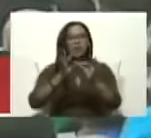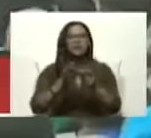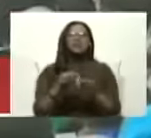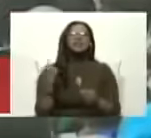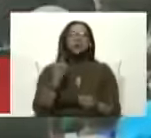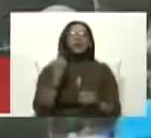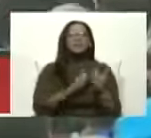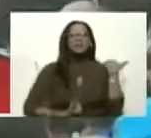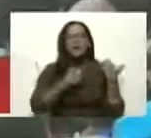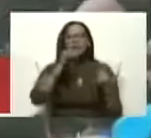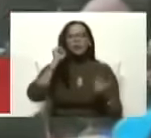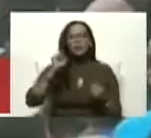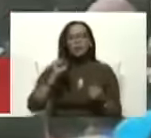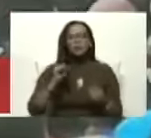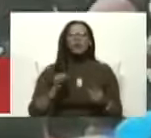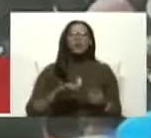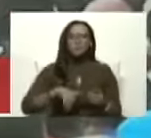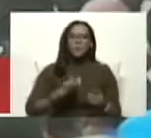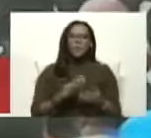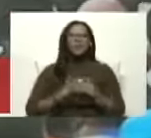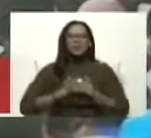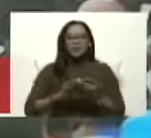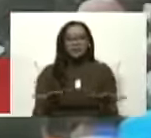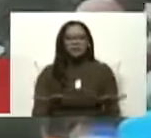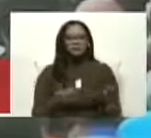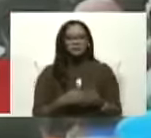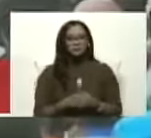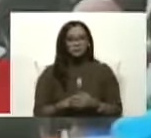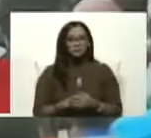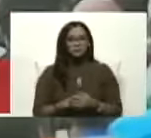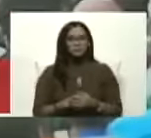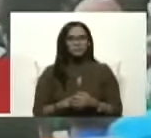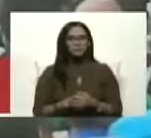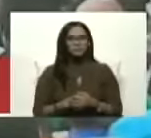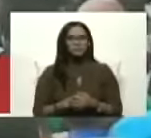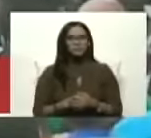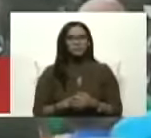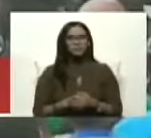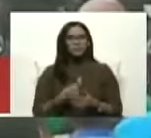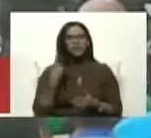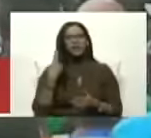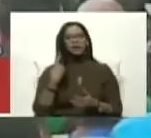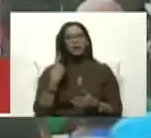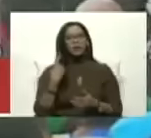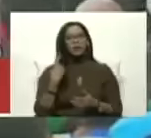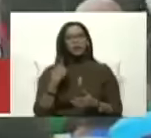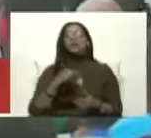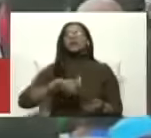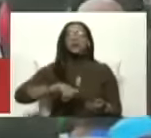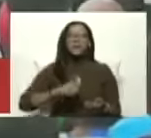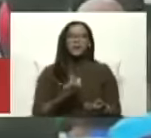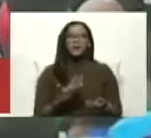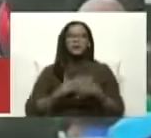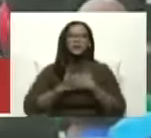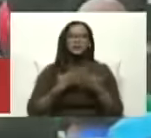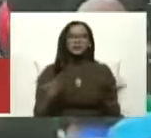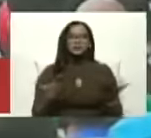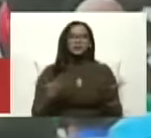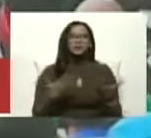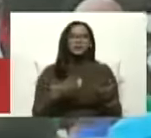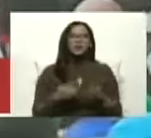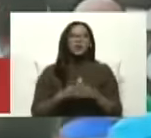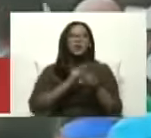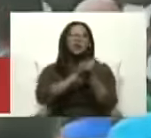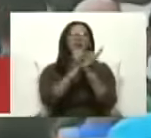solo el presidente Nicolás Maduro lo puede garantizar? El único que puede garantizar los